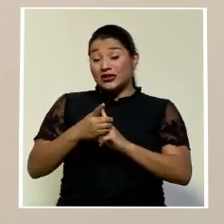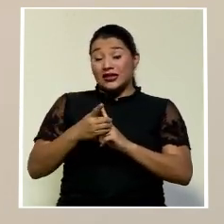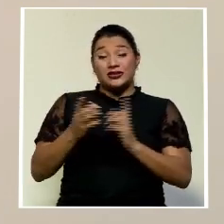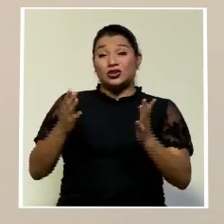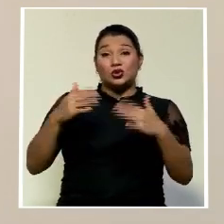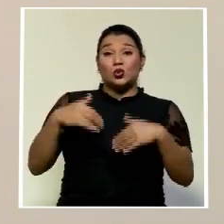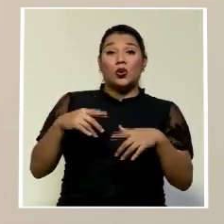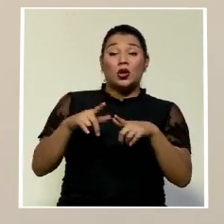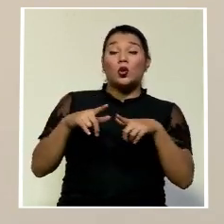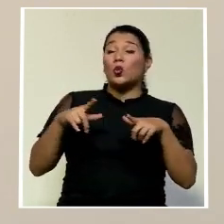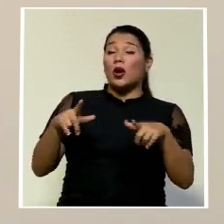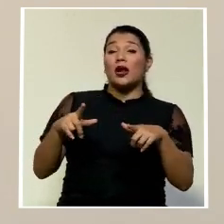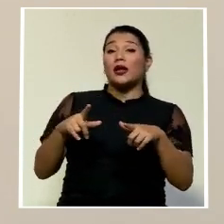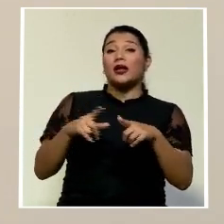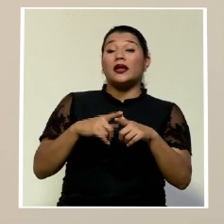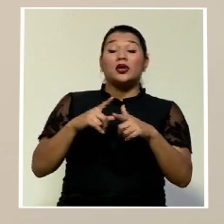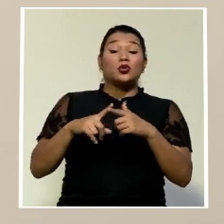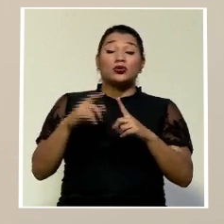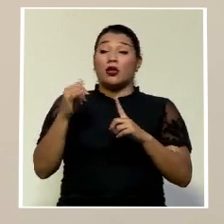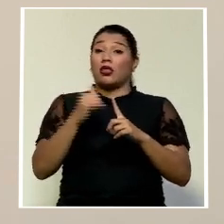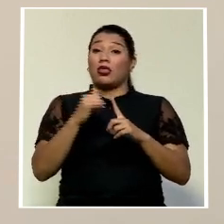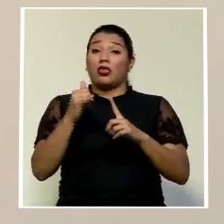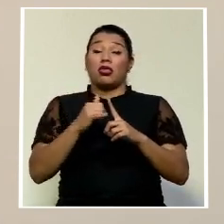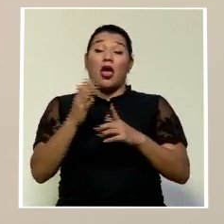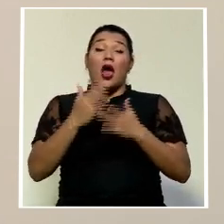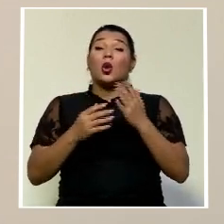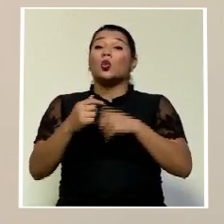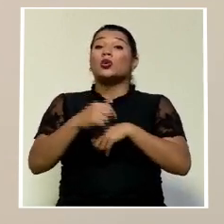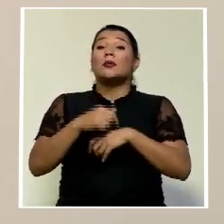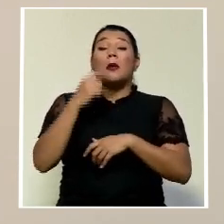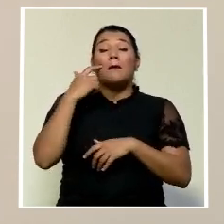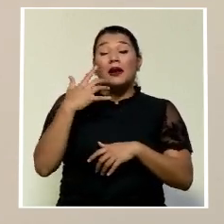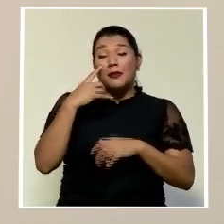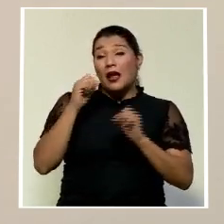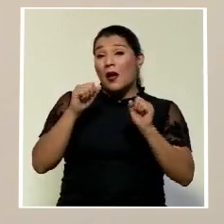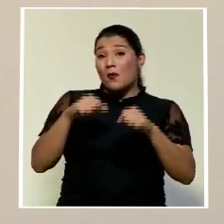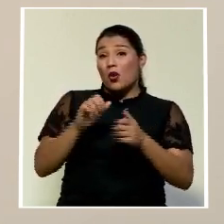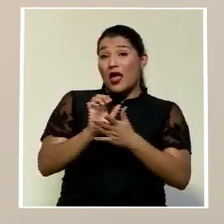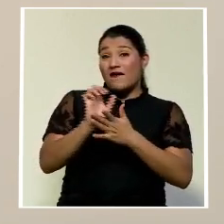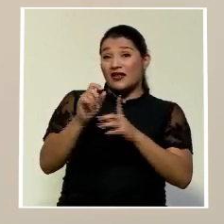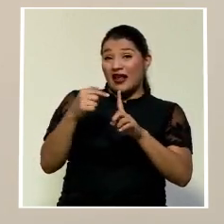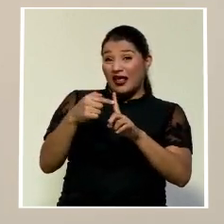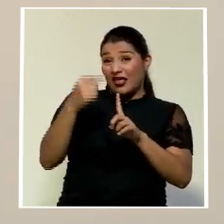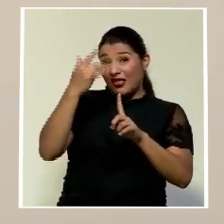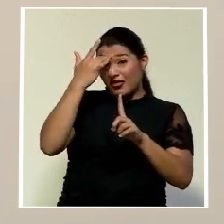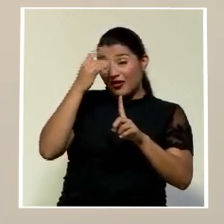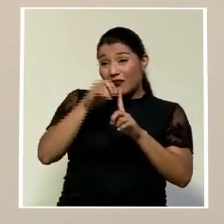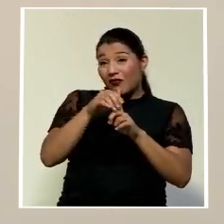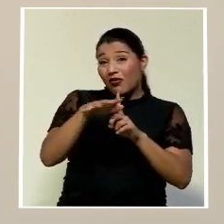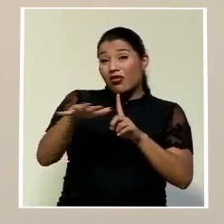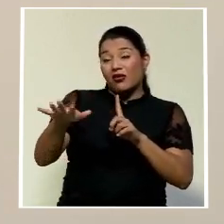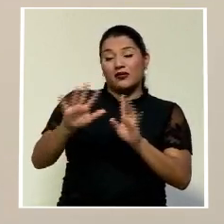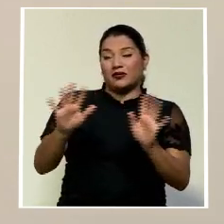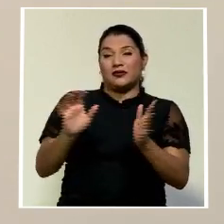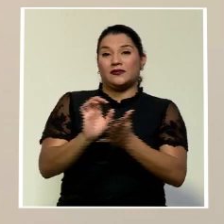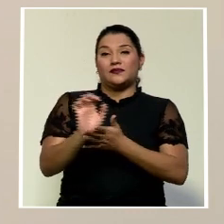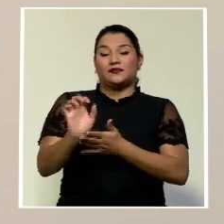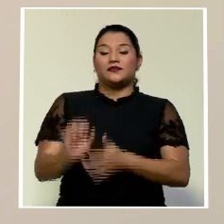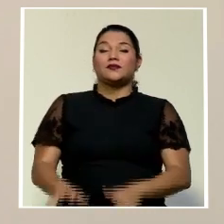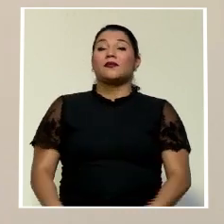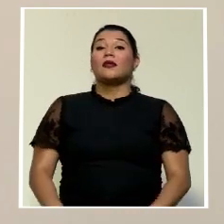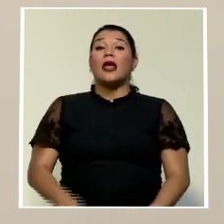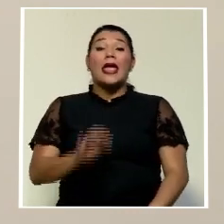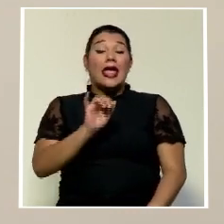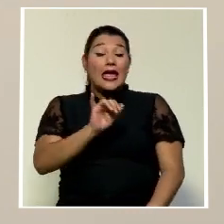que deben estar ahí un determinado tiempo con el fin de evitar la propagación del COVID-19. Eso fue lo